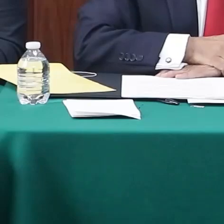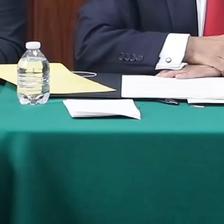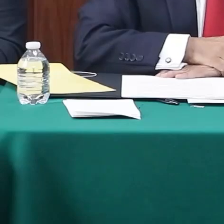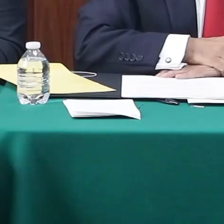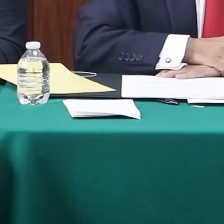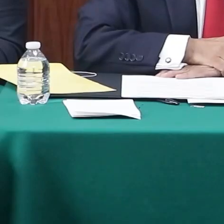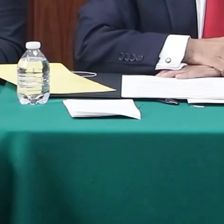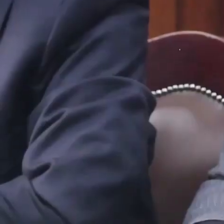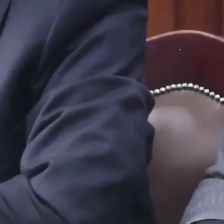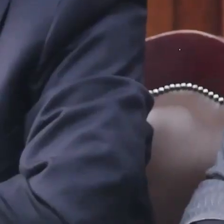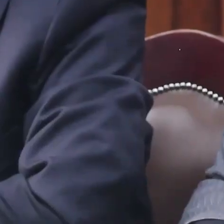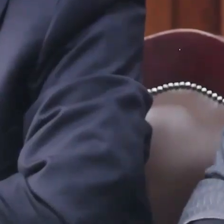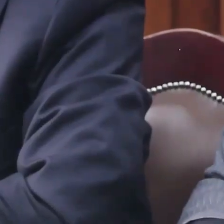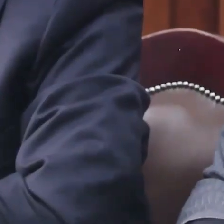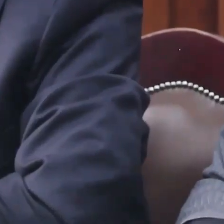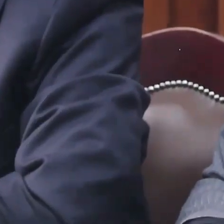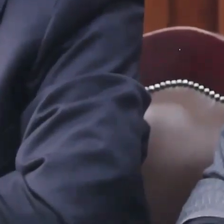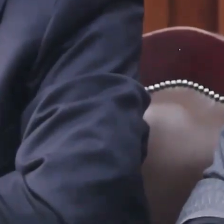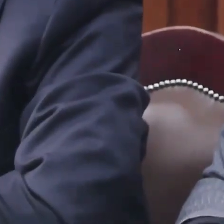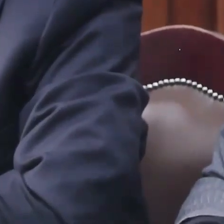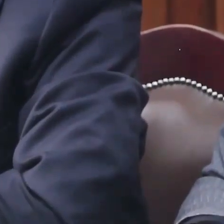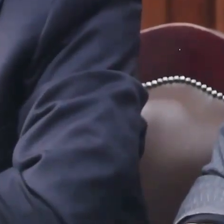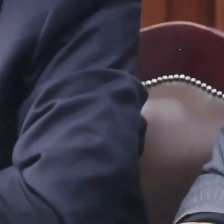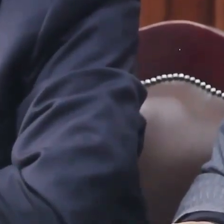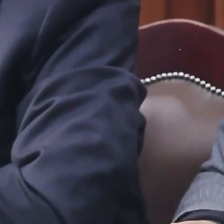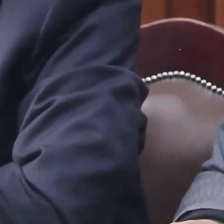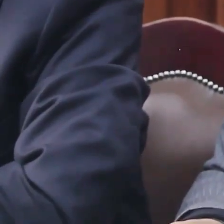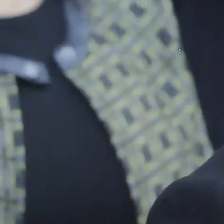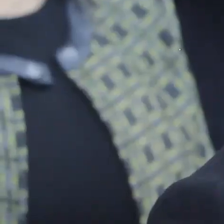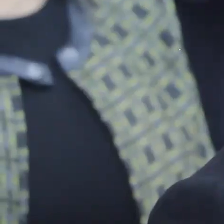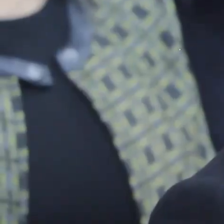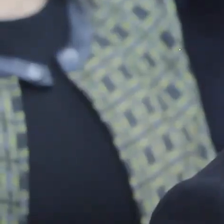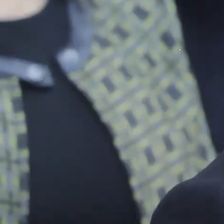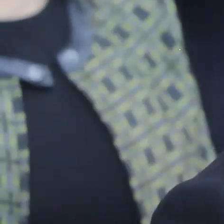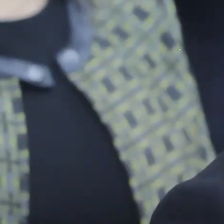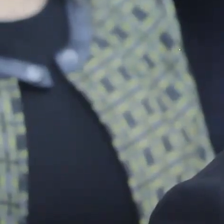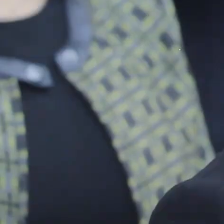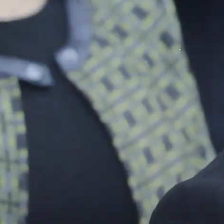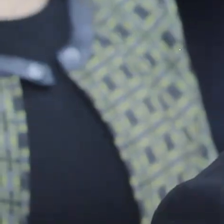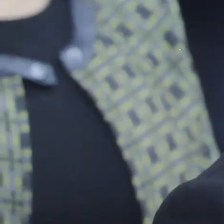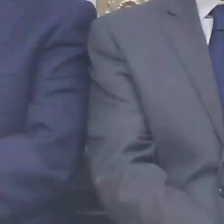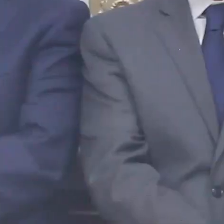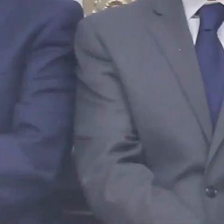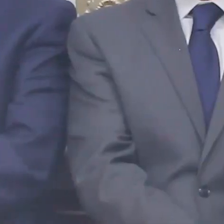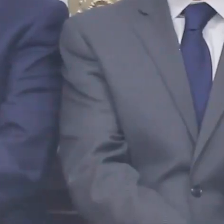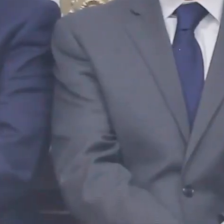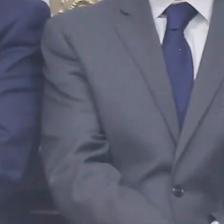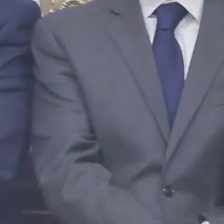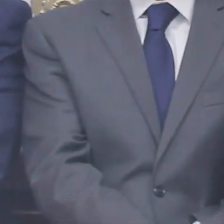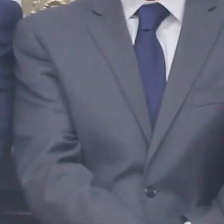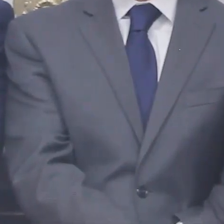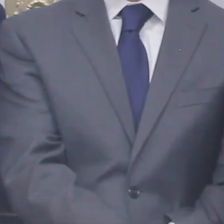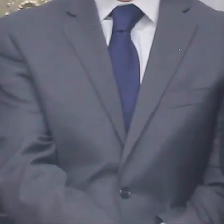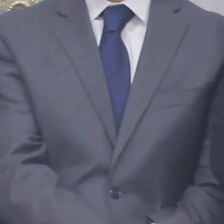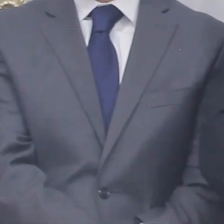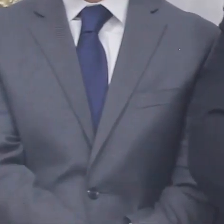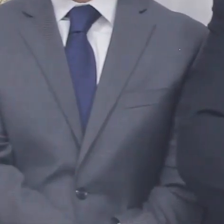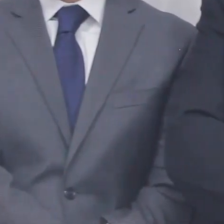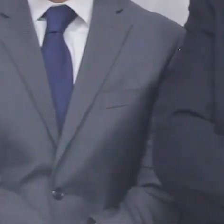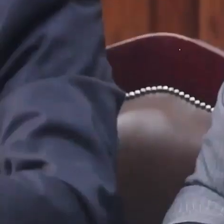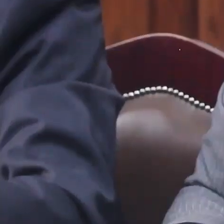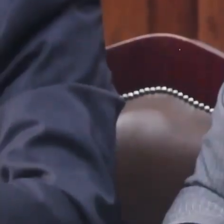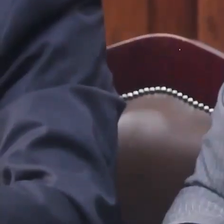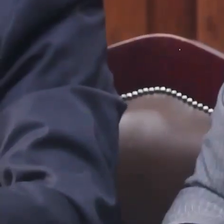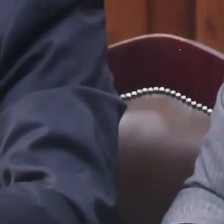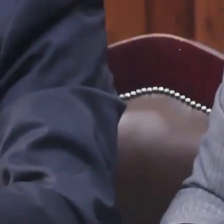Unidos Mexicanos. Un importante evento para iniciar formalmente los trabajos que darán pie a una nueva forma de impartición de